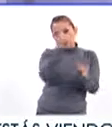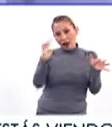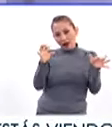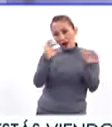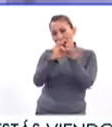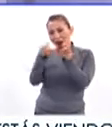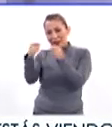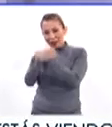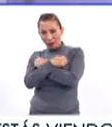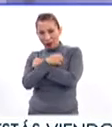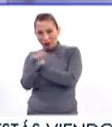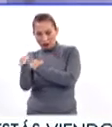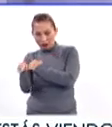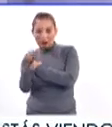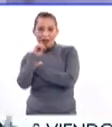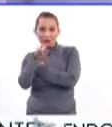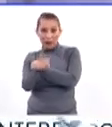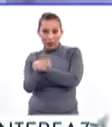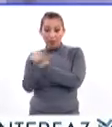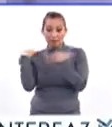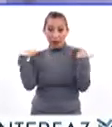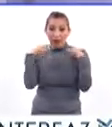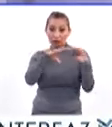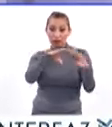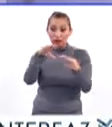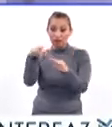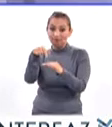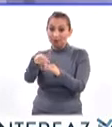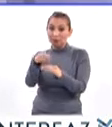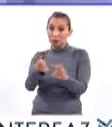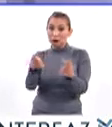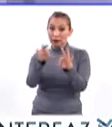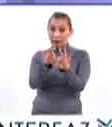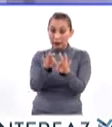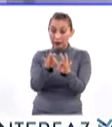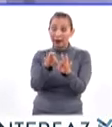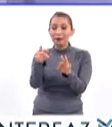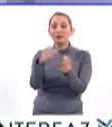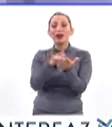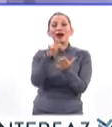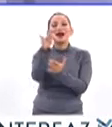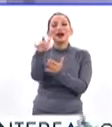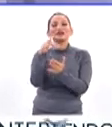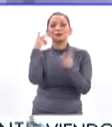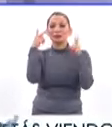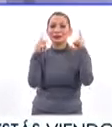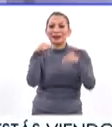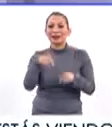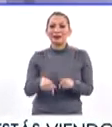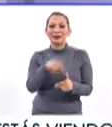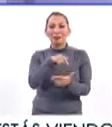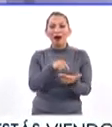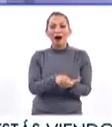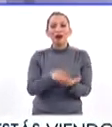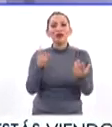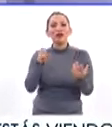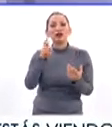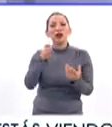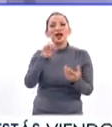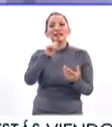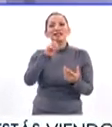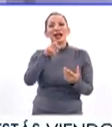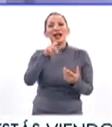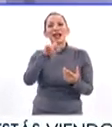tecnología y la educación y por supuesto la docencia que juega un papel fundamental. Agradecemos muchísimo que nos acompañe en el estudio a la doctora